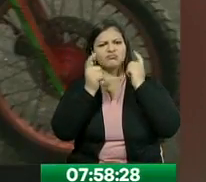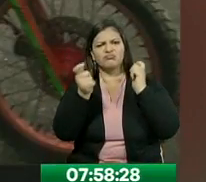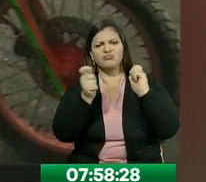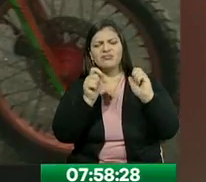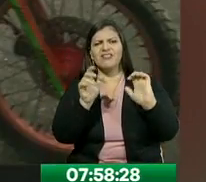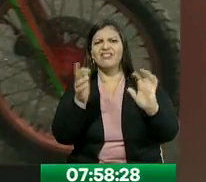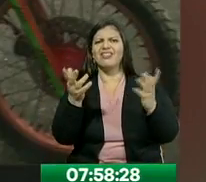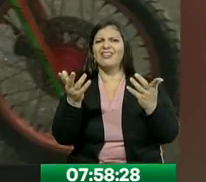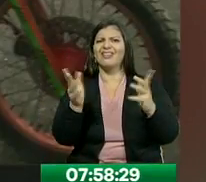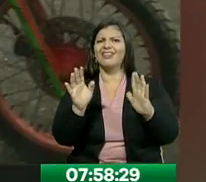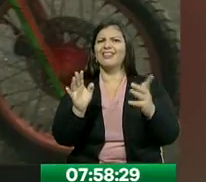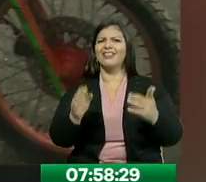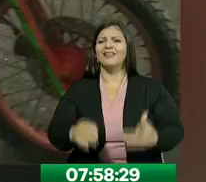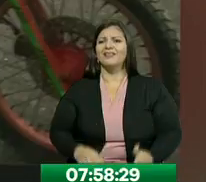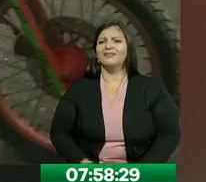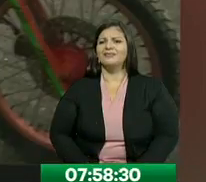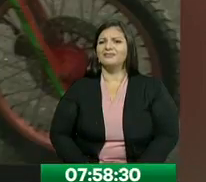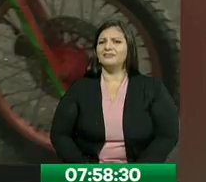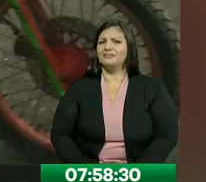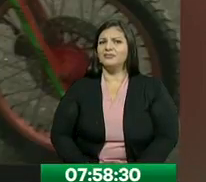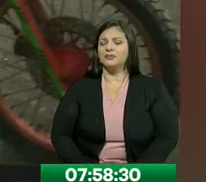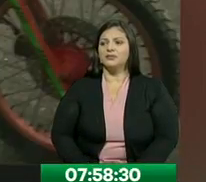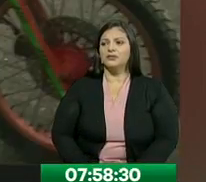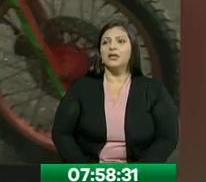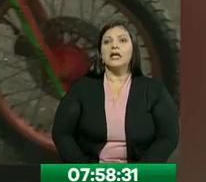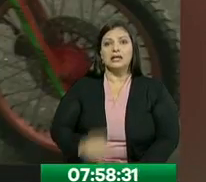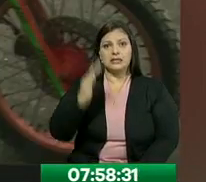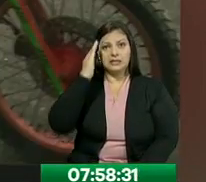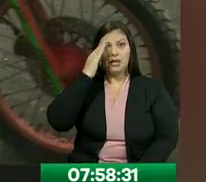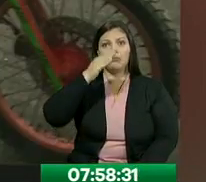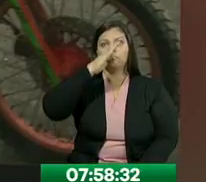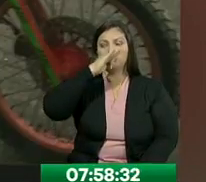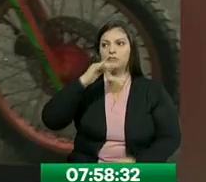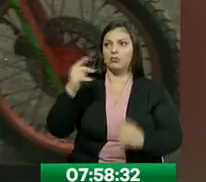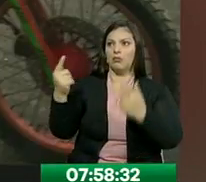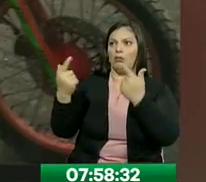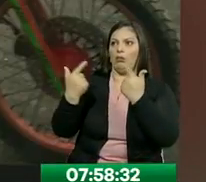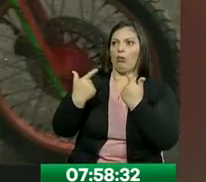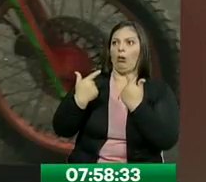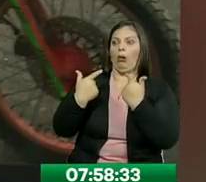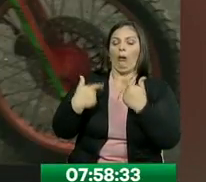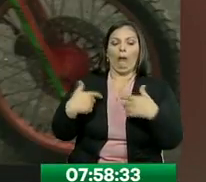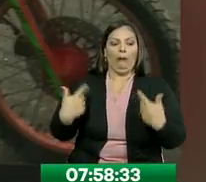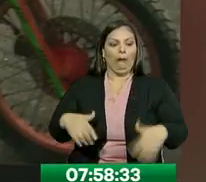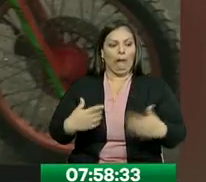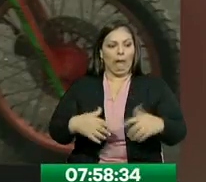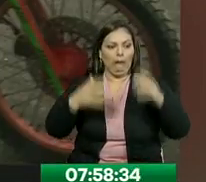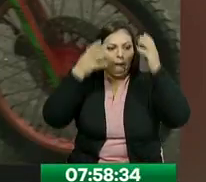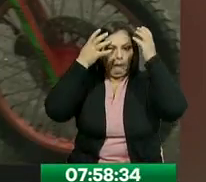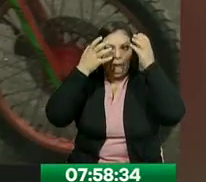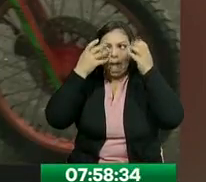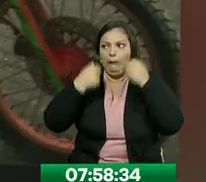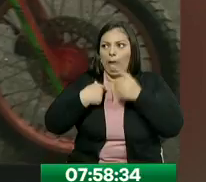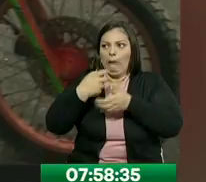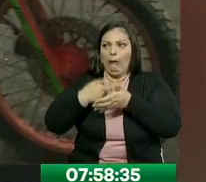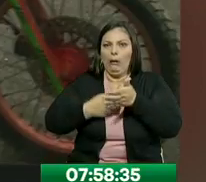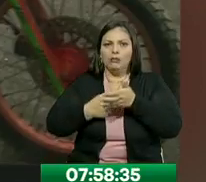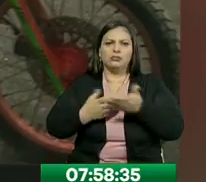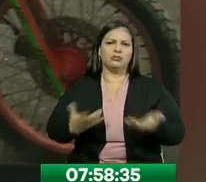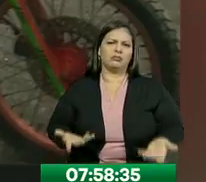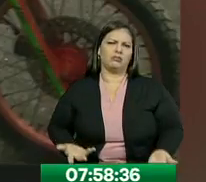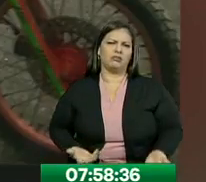no se dan, porque de lo contrario, estos tres mosqueteros no estarían, ¿verdad?, los tres en una motocicleta y sin su